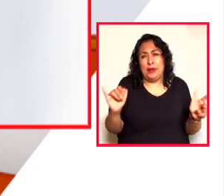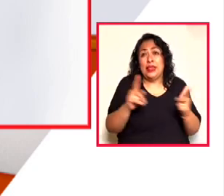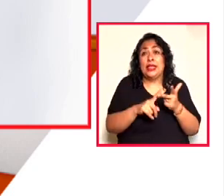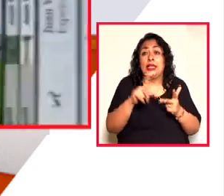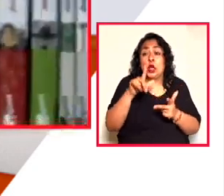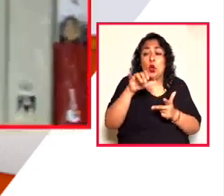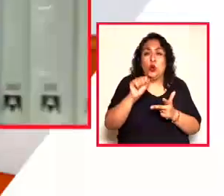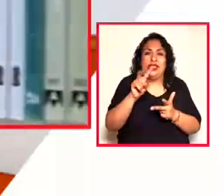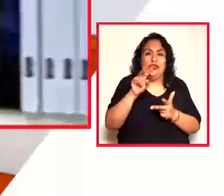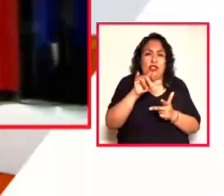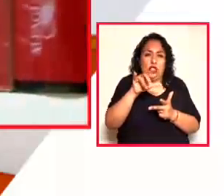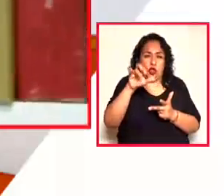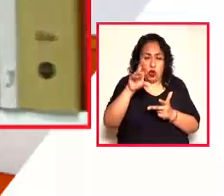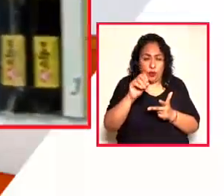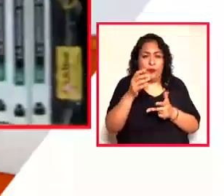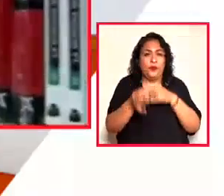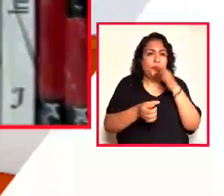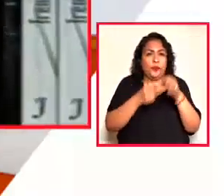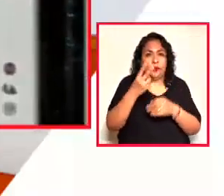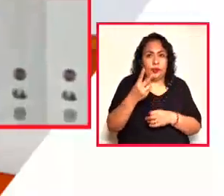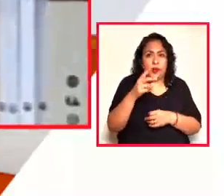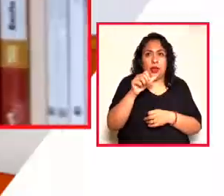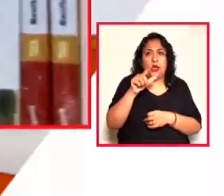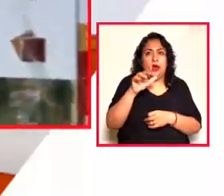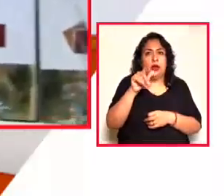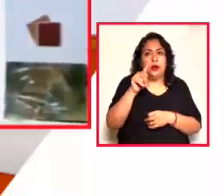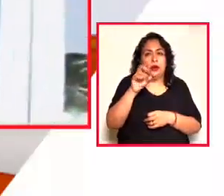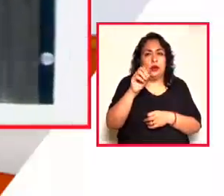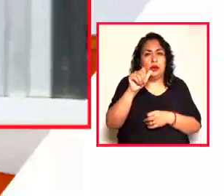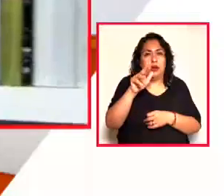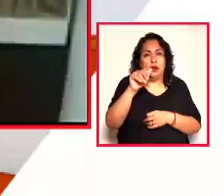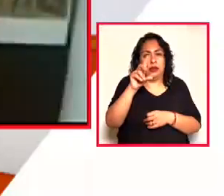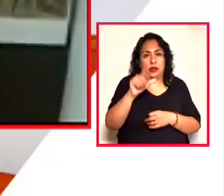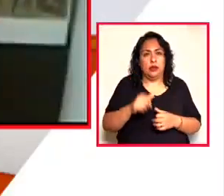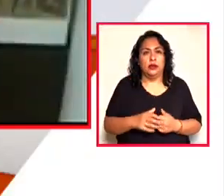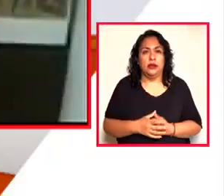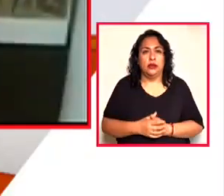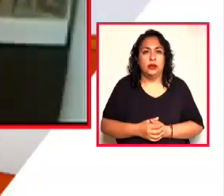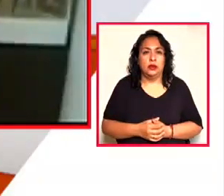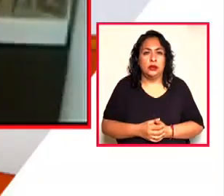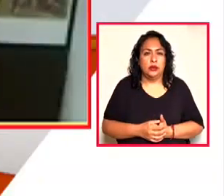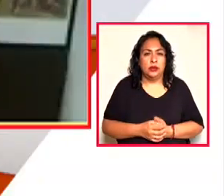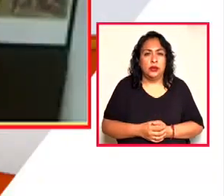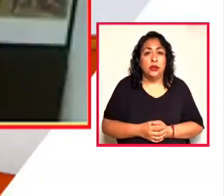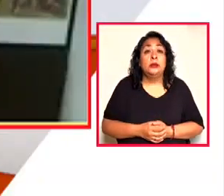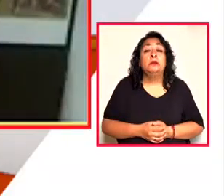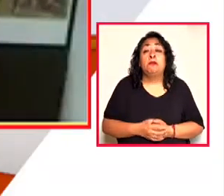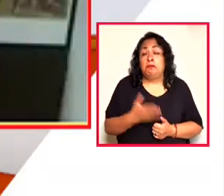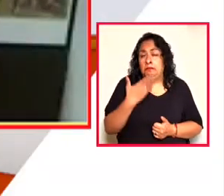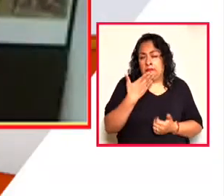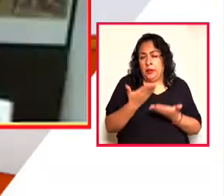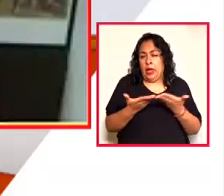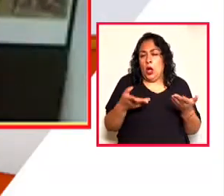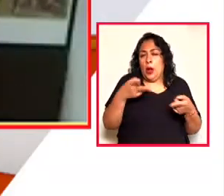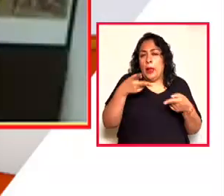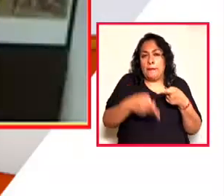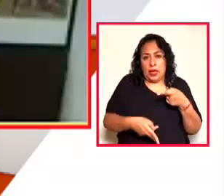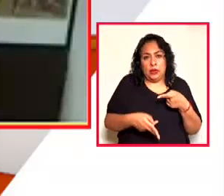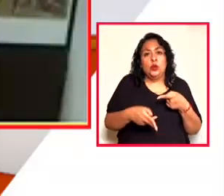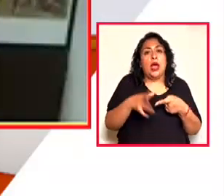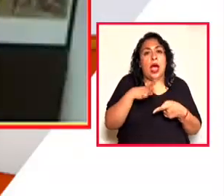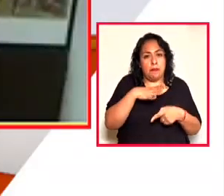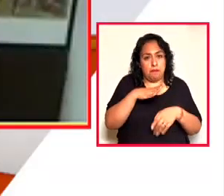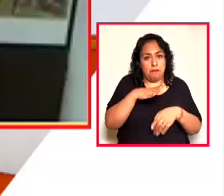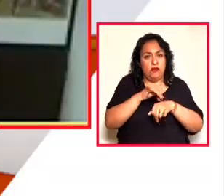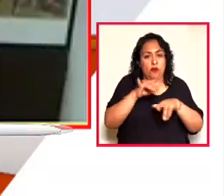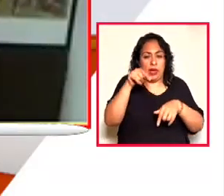Villoro. Noticias 22, Alberto Aranda. Bien, es momento de hacer una pausa. Tenemos mucho más al regresar